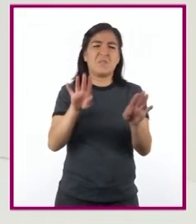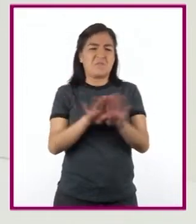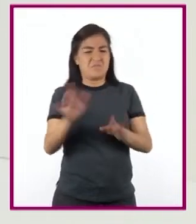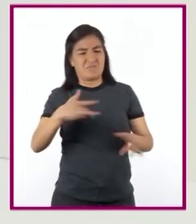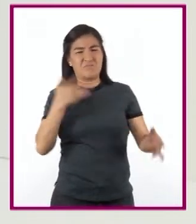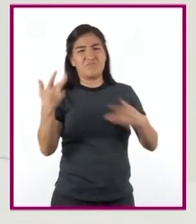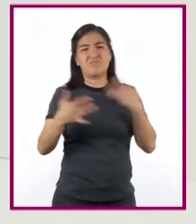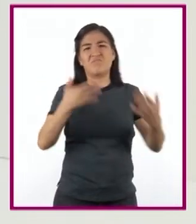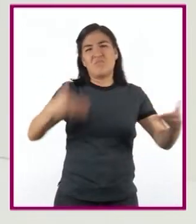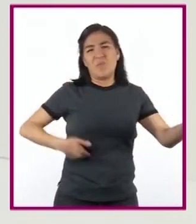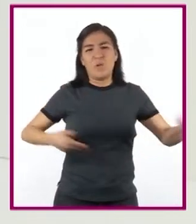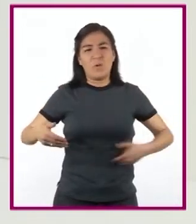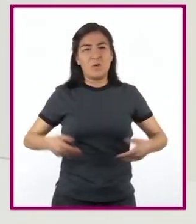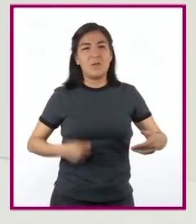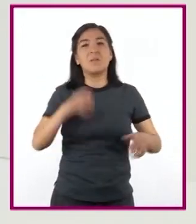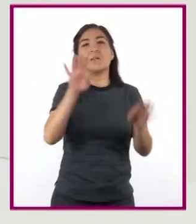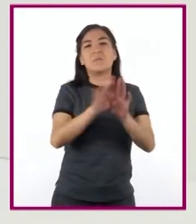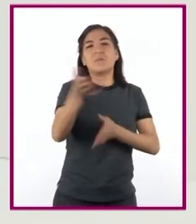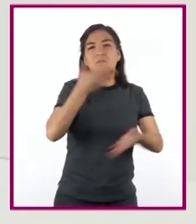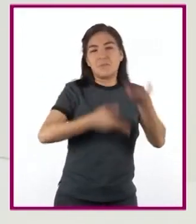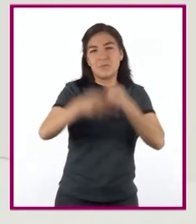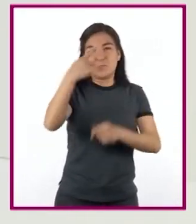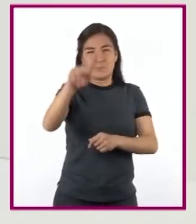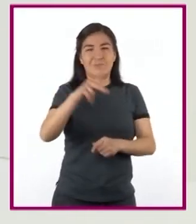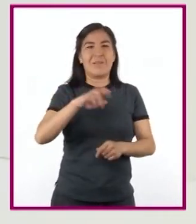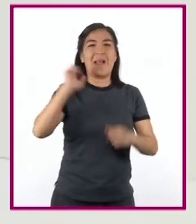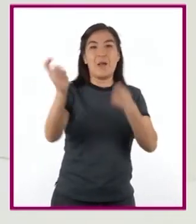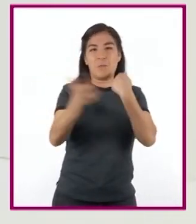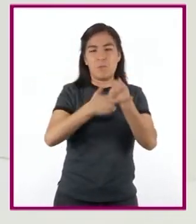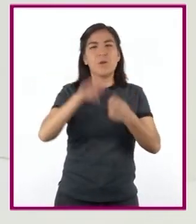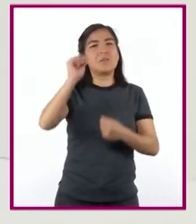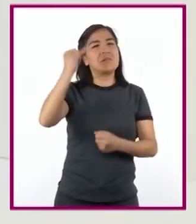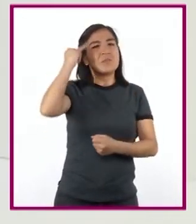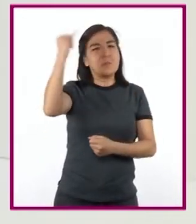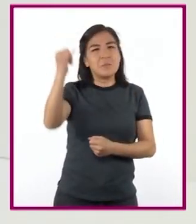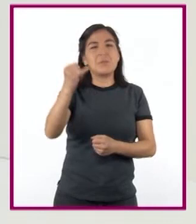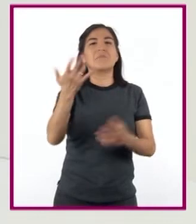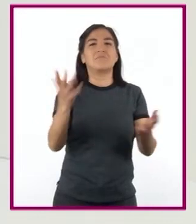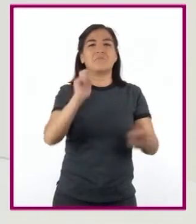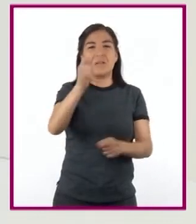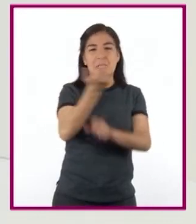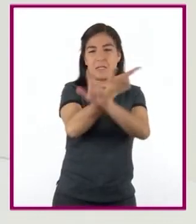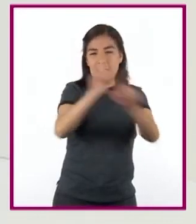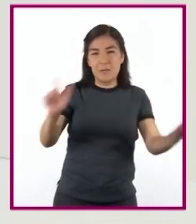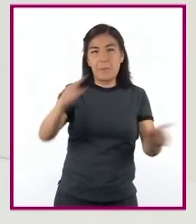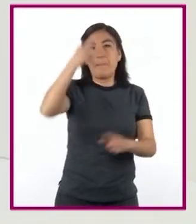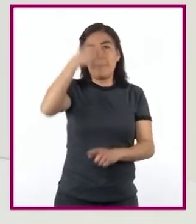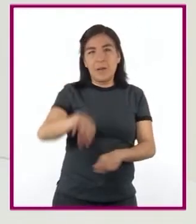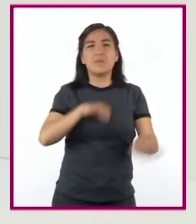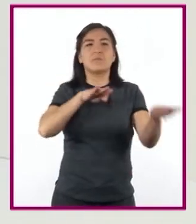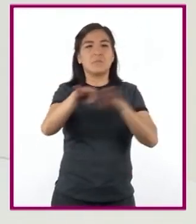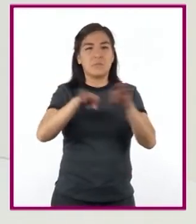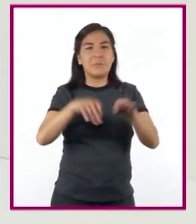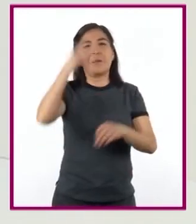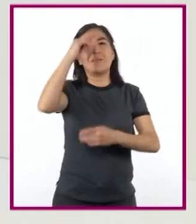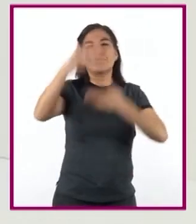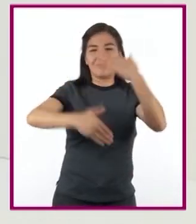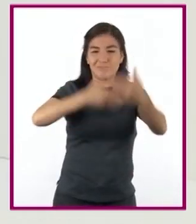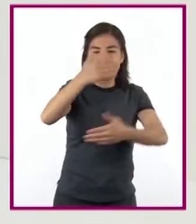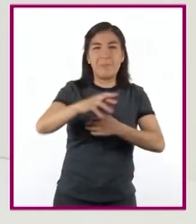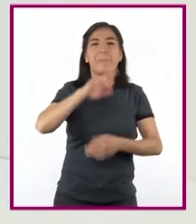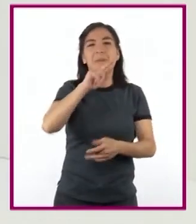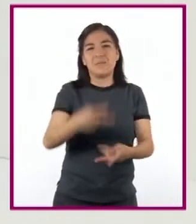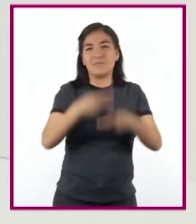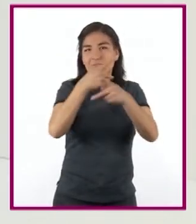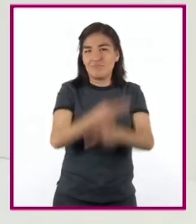con el liberalismo y la Ilustración europea ideas como la libertad para trabajar y prosperar por